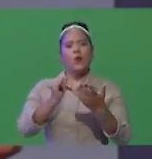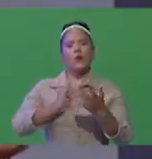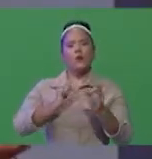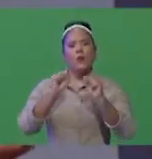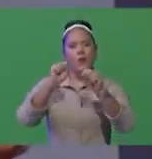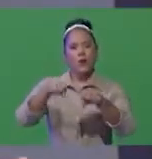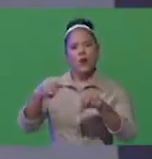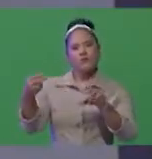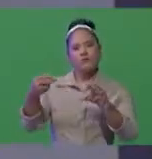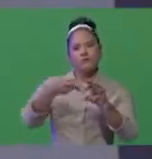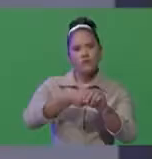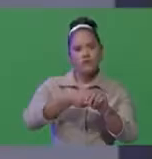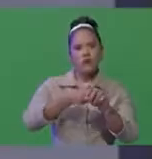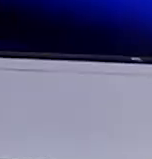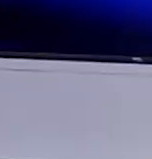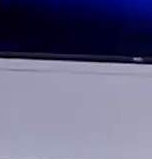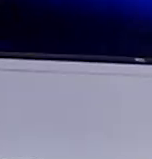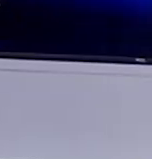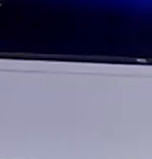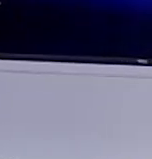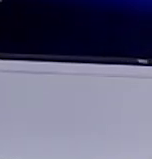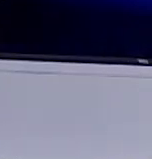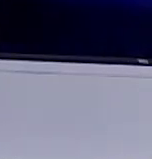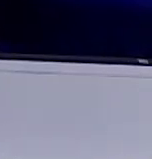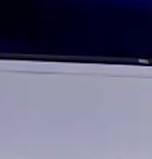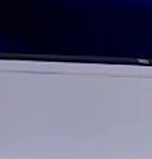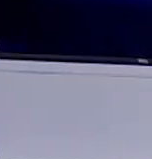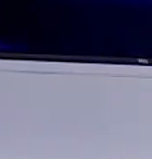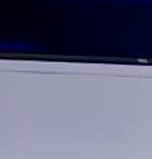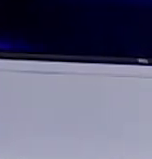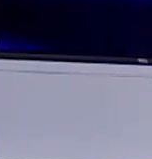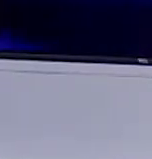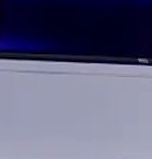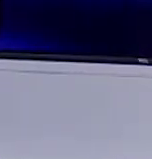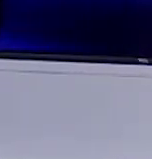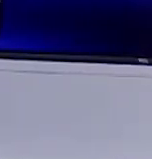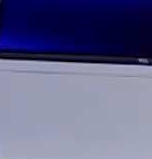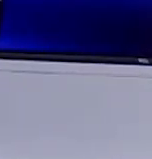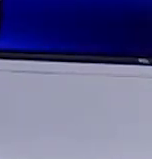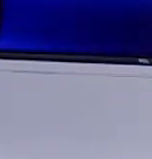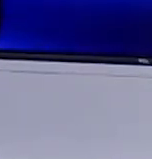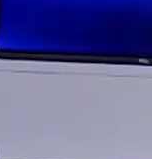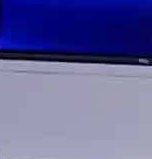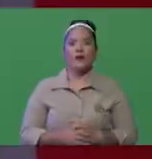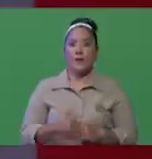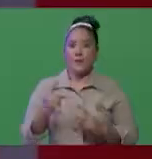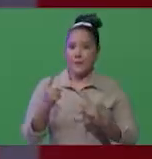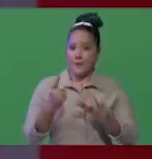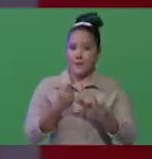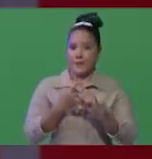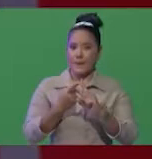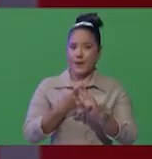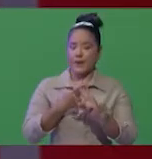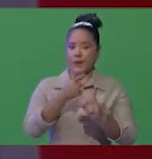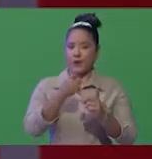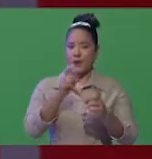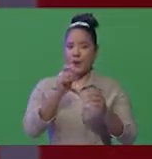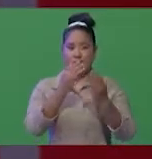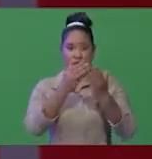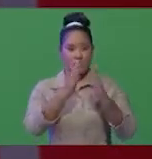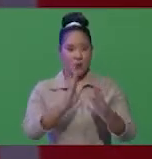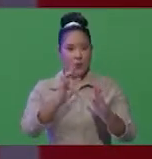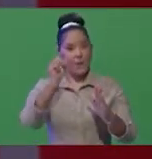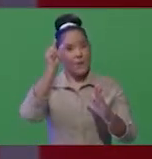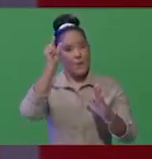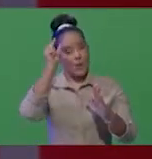esta cooperativa entonces? ¿Qué tengo que hacer? Muy sencillo. Lo primero es que tiene que ser ya un servidor